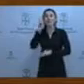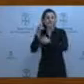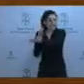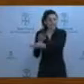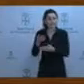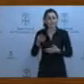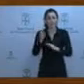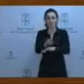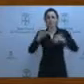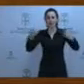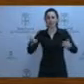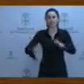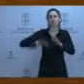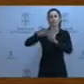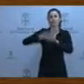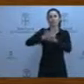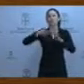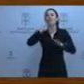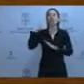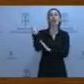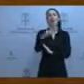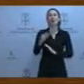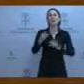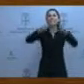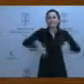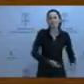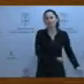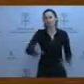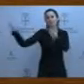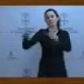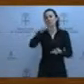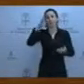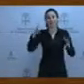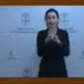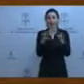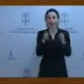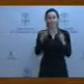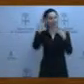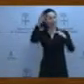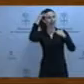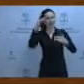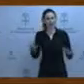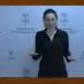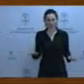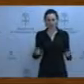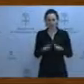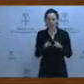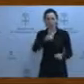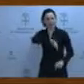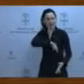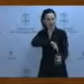sede parlamentaria: los jóvenes se van de nuestro país porque tienen afán aventurero, porque sufren espíritu